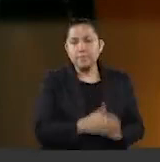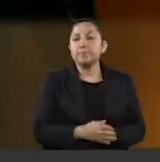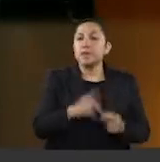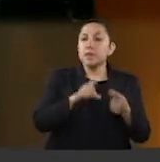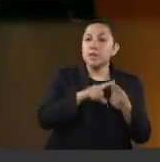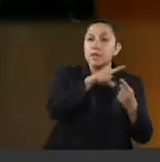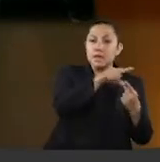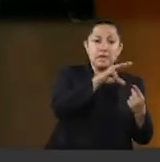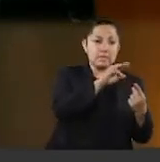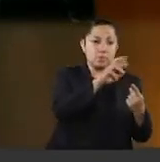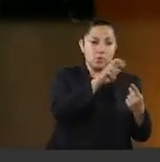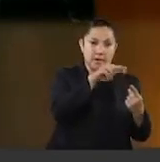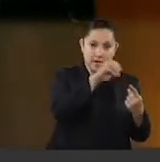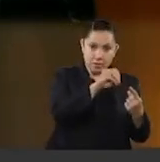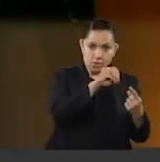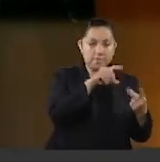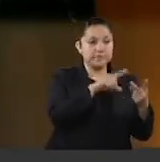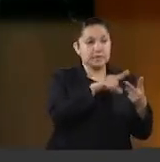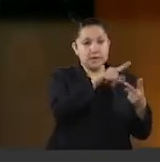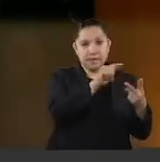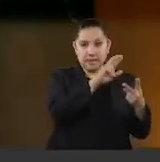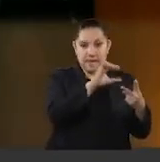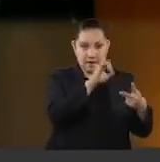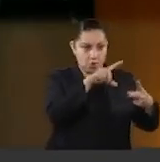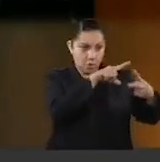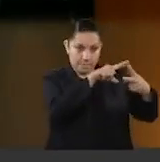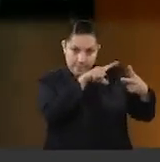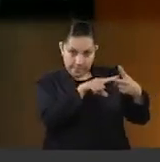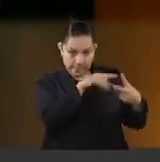José Antonio Zabalgoitia, de verdad